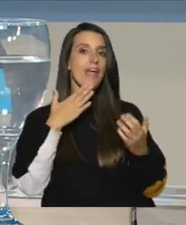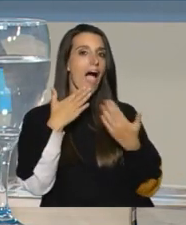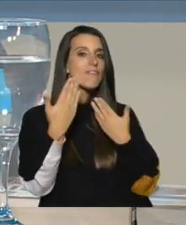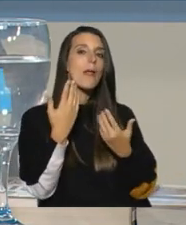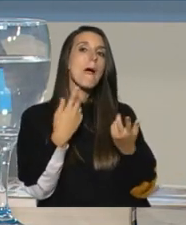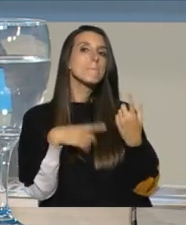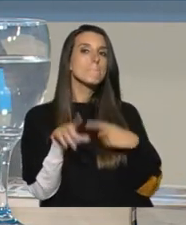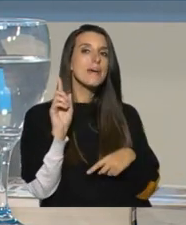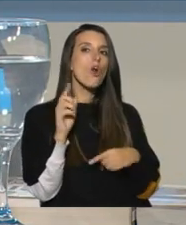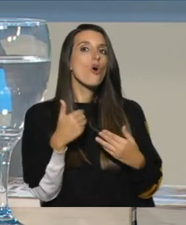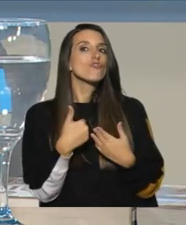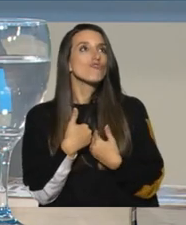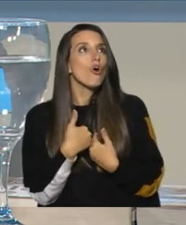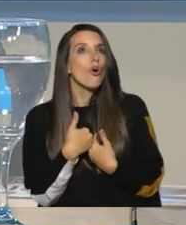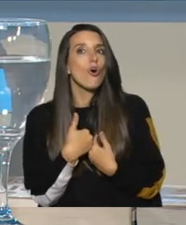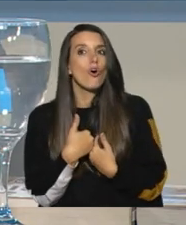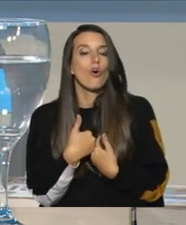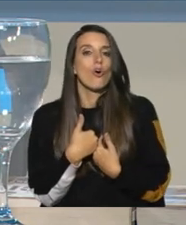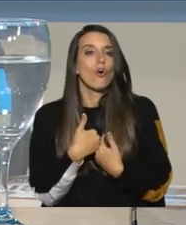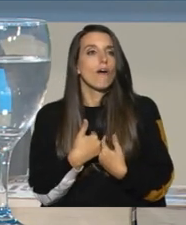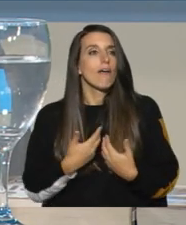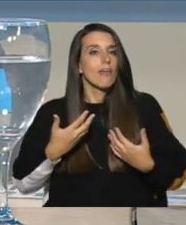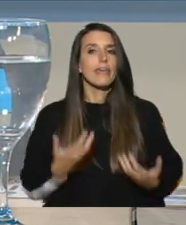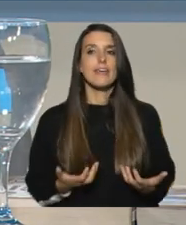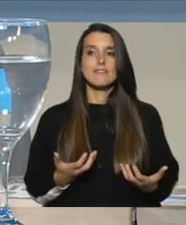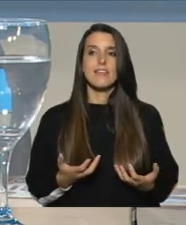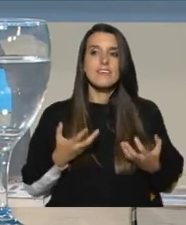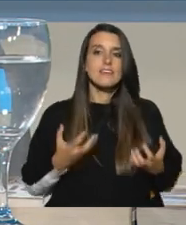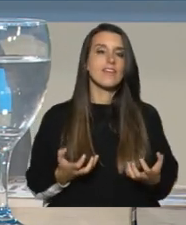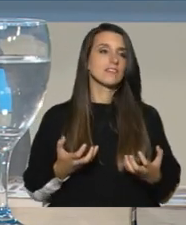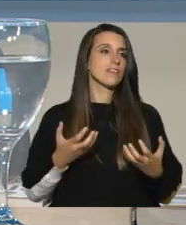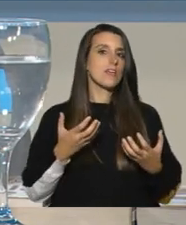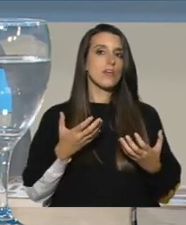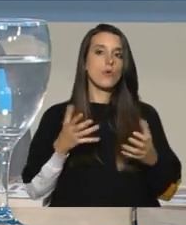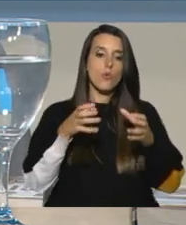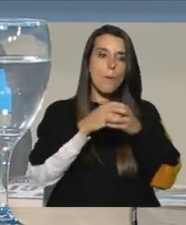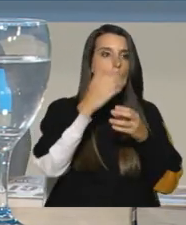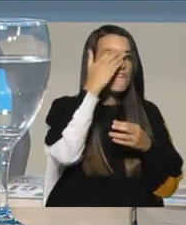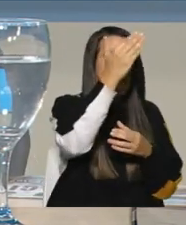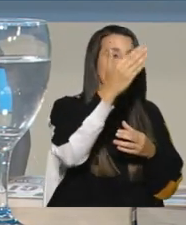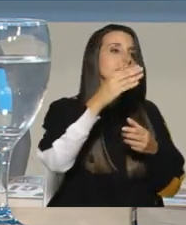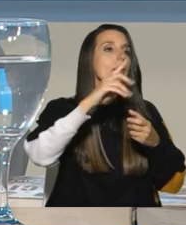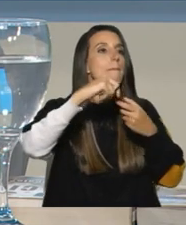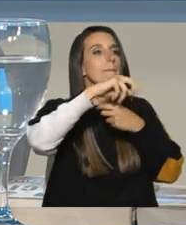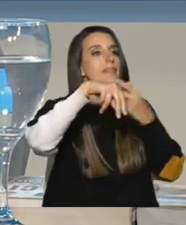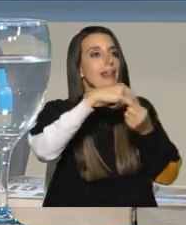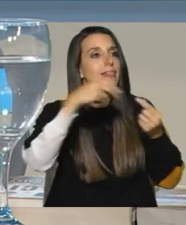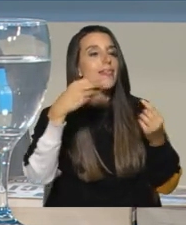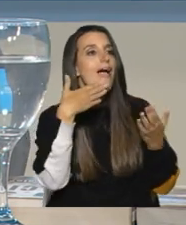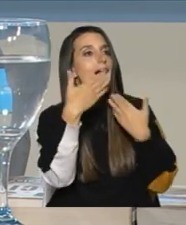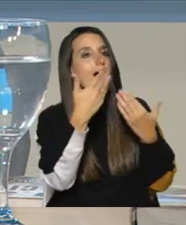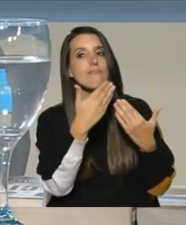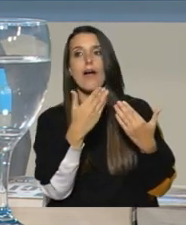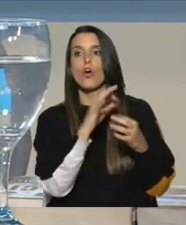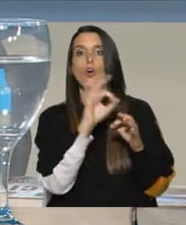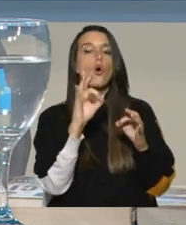pero yo he intentado tirar puentes con el Frente Amplio, con el PIT-CNT, con